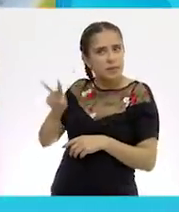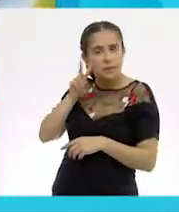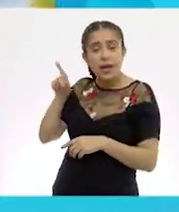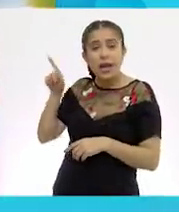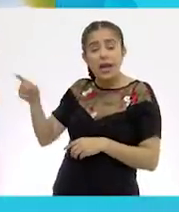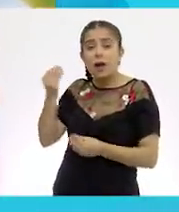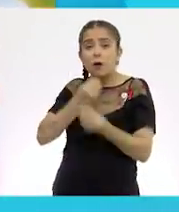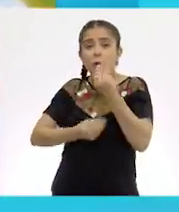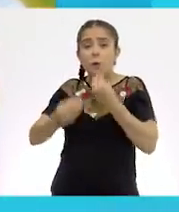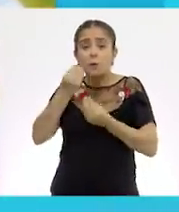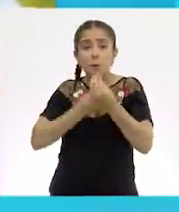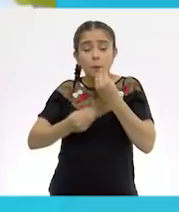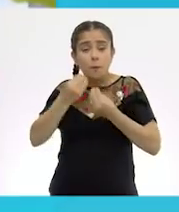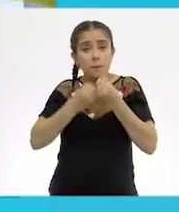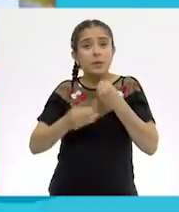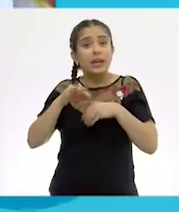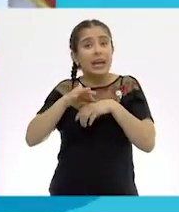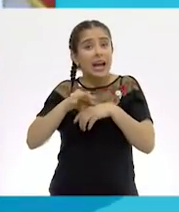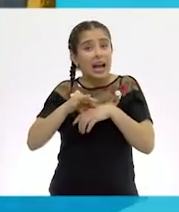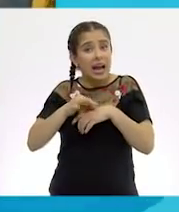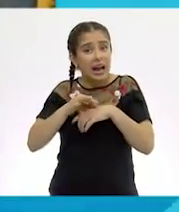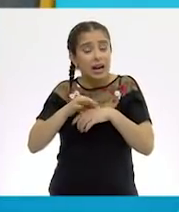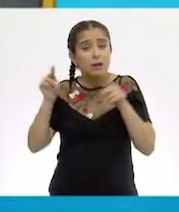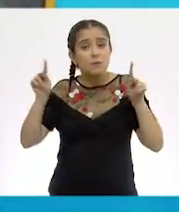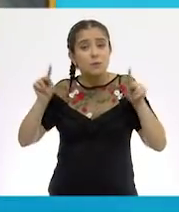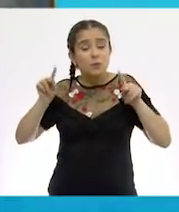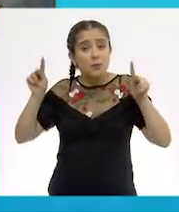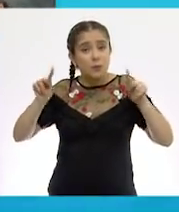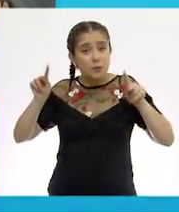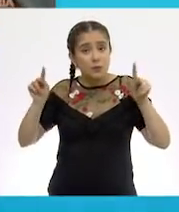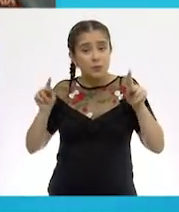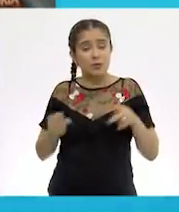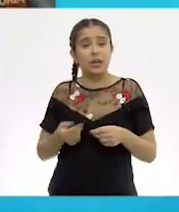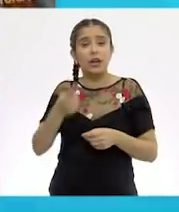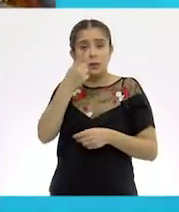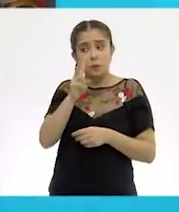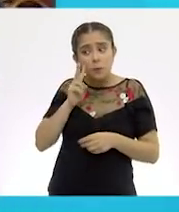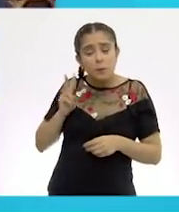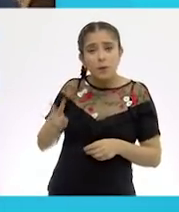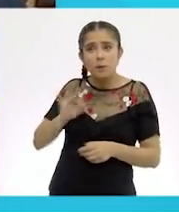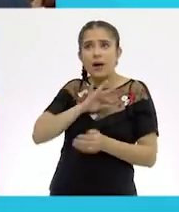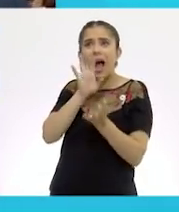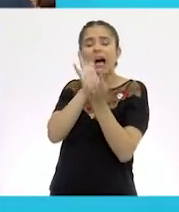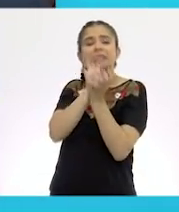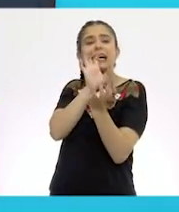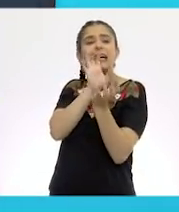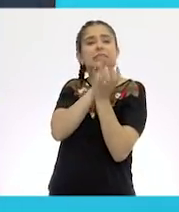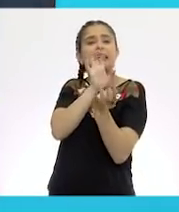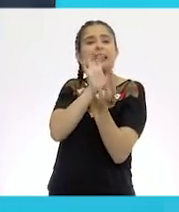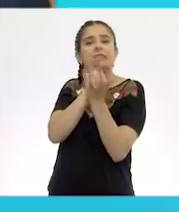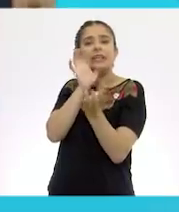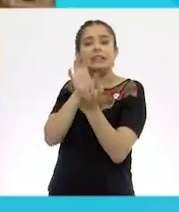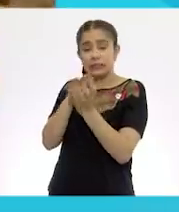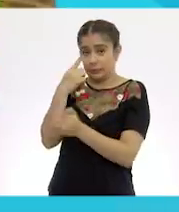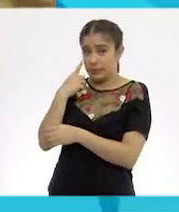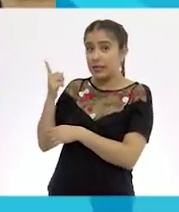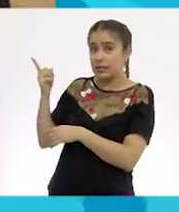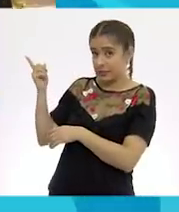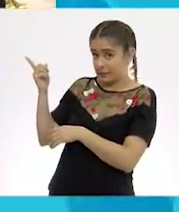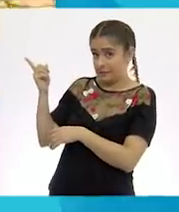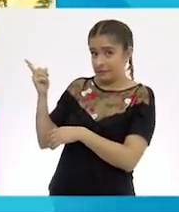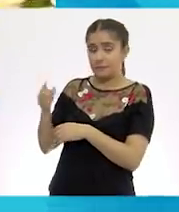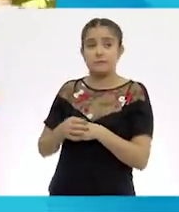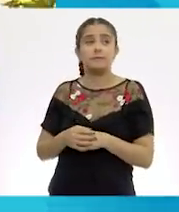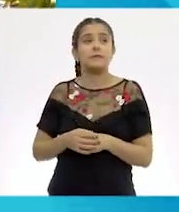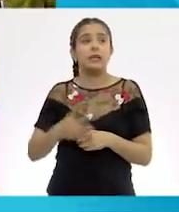carnívora. Lo padre de estas plantas es que se activan y podemos ver su movimiento. De hecho, si gustas lo podemos ver en este momento.